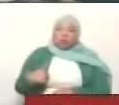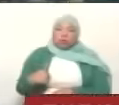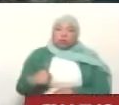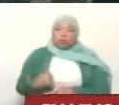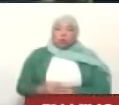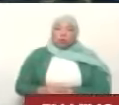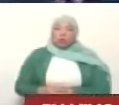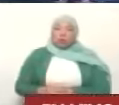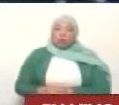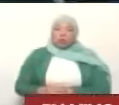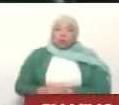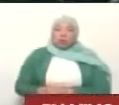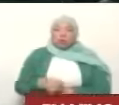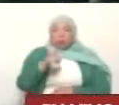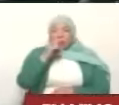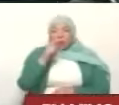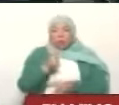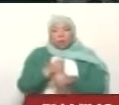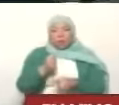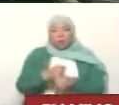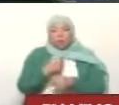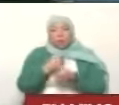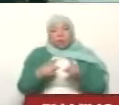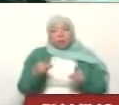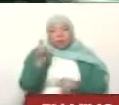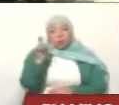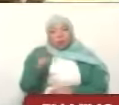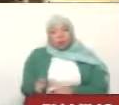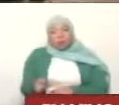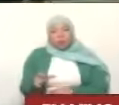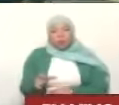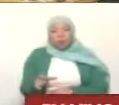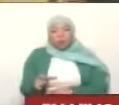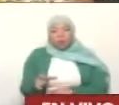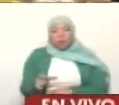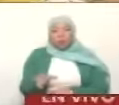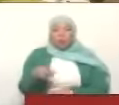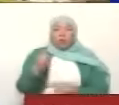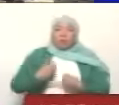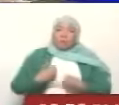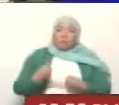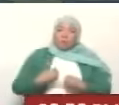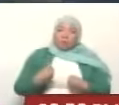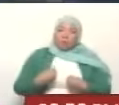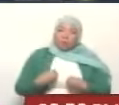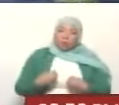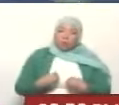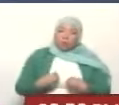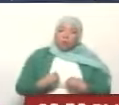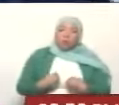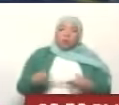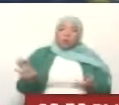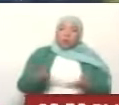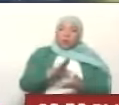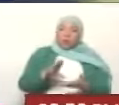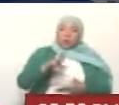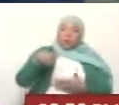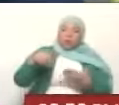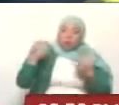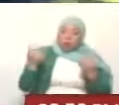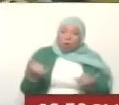porque atiende a la mujer, atiende al pueblo, hay viviendas, hay hechos concretos, por